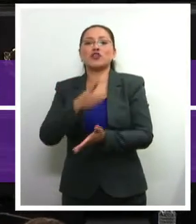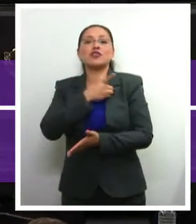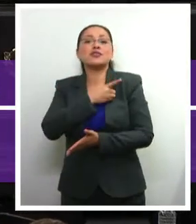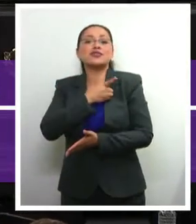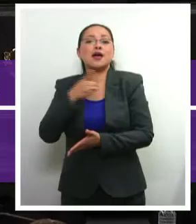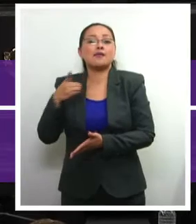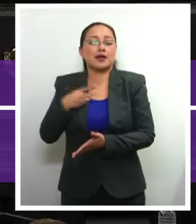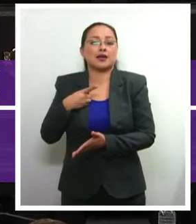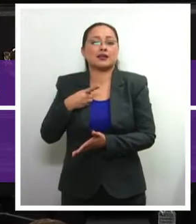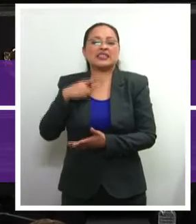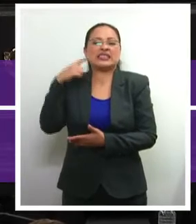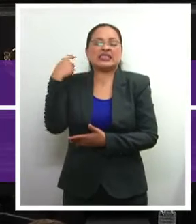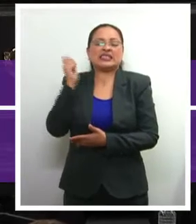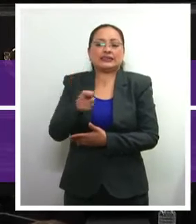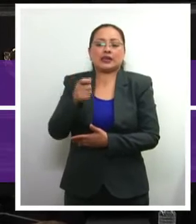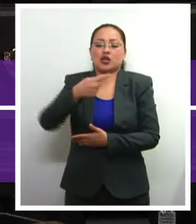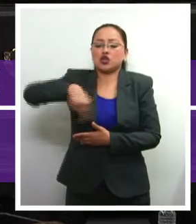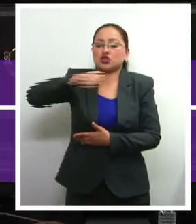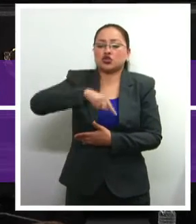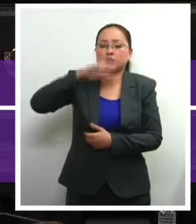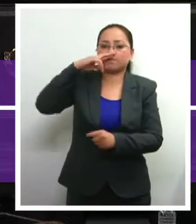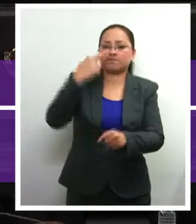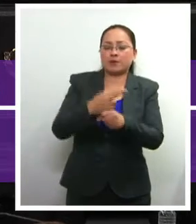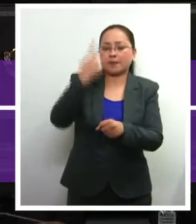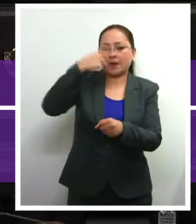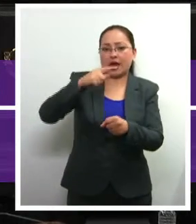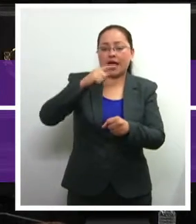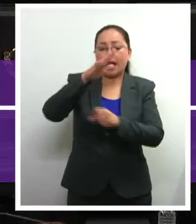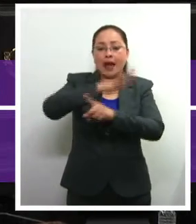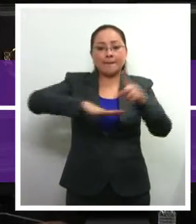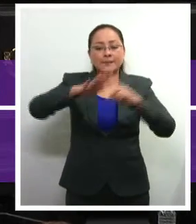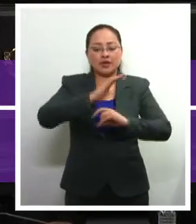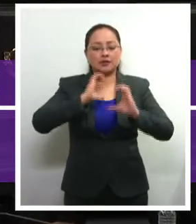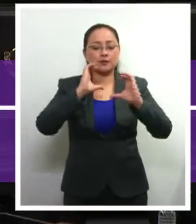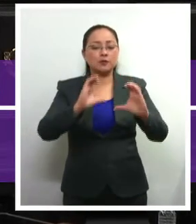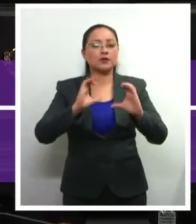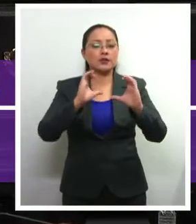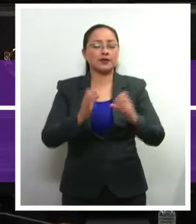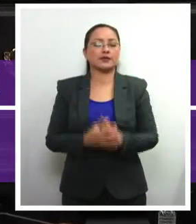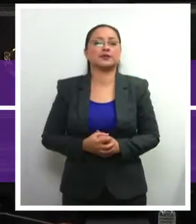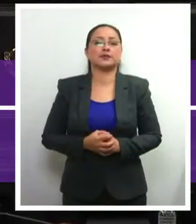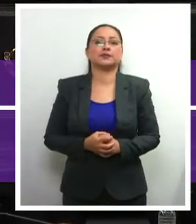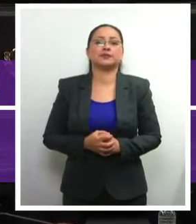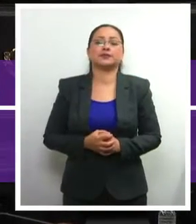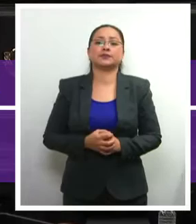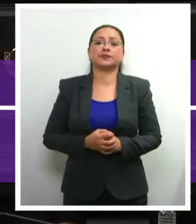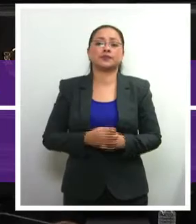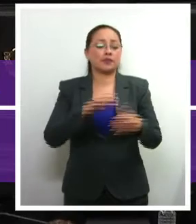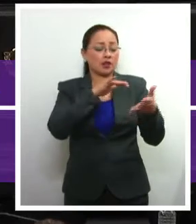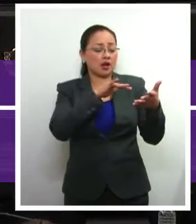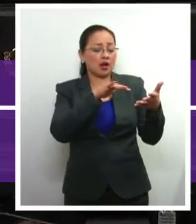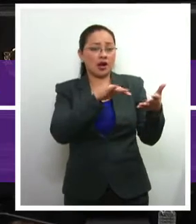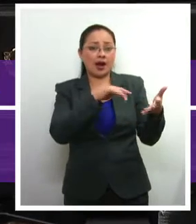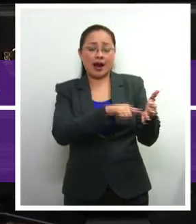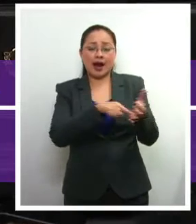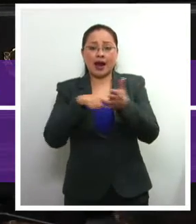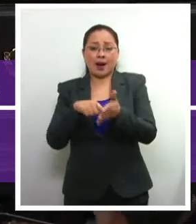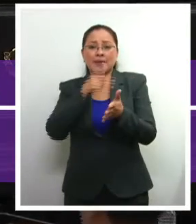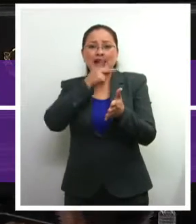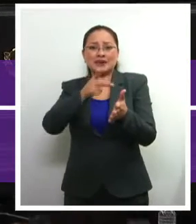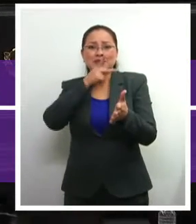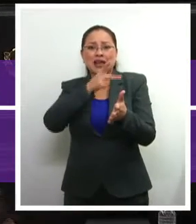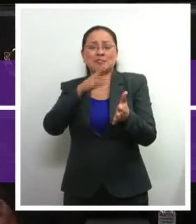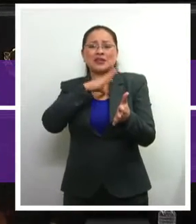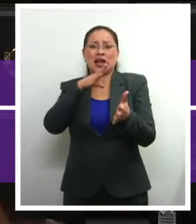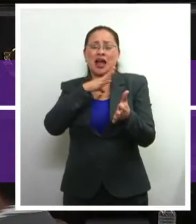preservar el medio ambiente. Por otra parte, la redacción supera otras expresiones constitucionales,